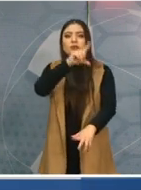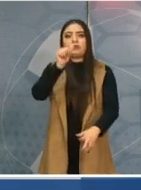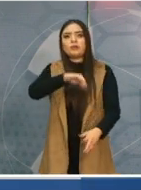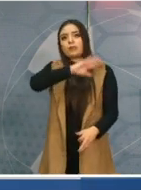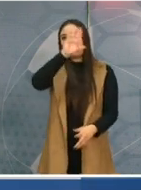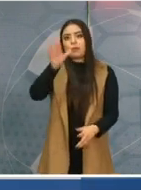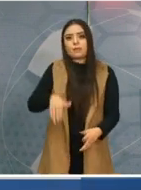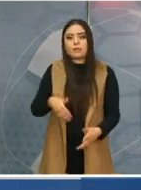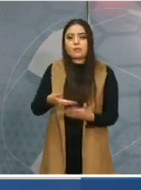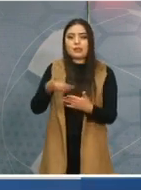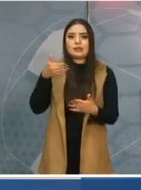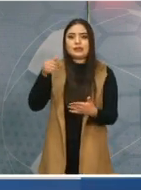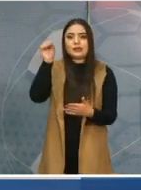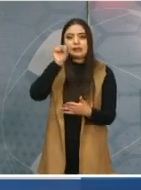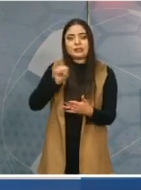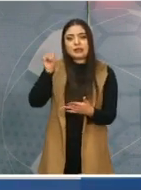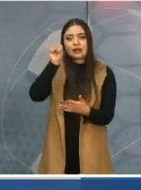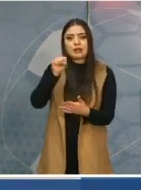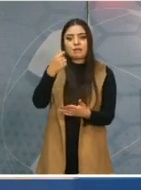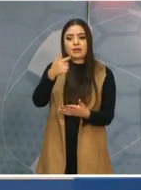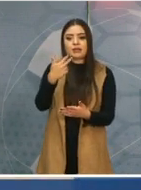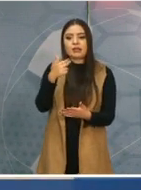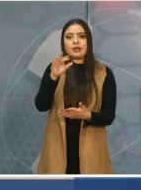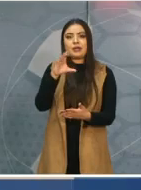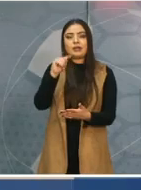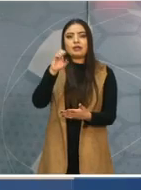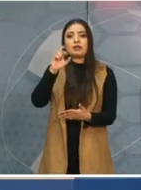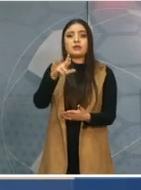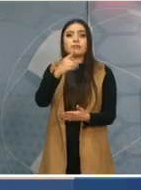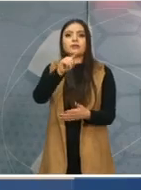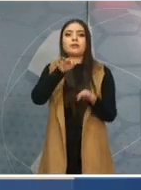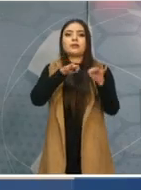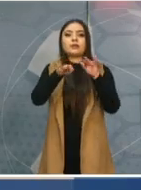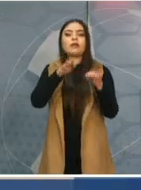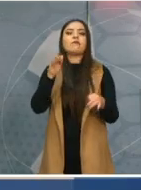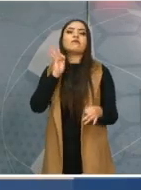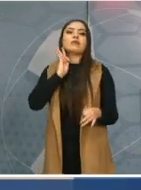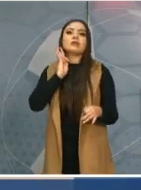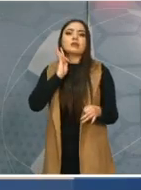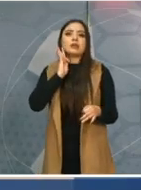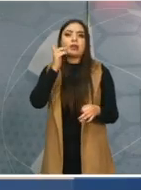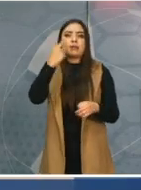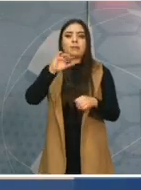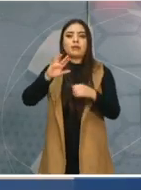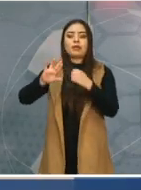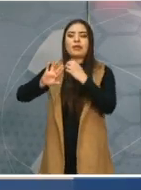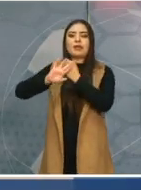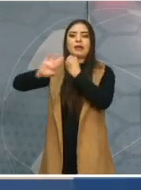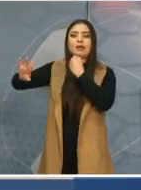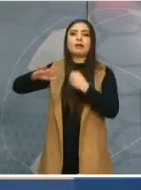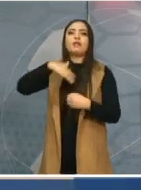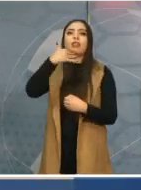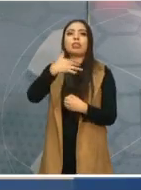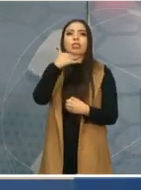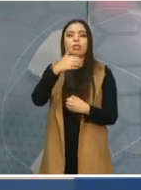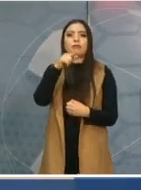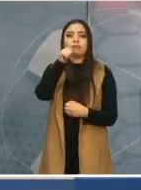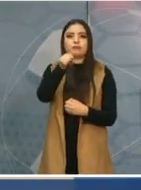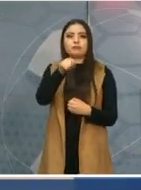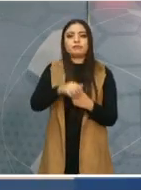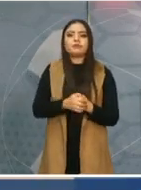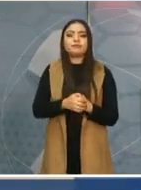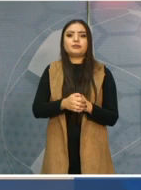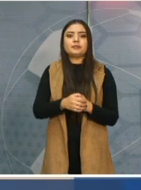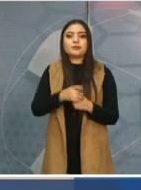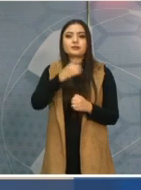quien se desempeñaba como fiscal anticorrupción en ese sentido el secretario general de gobierno jorge clemente mujica dio a conocer